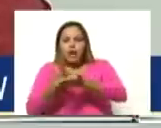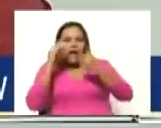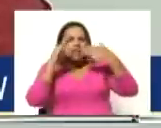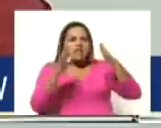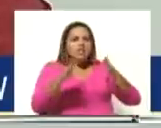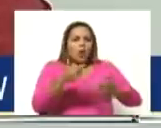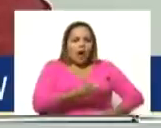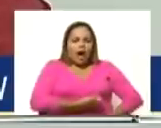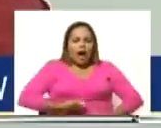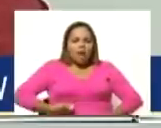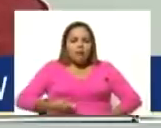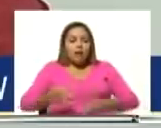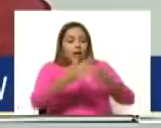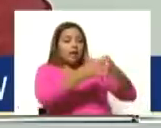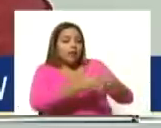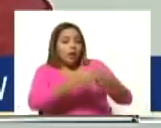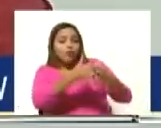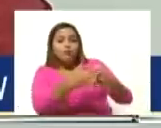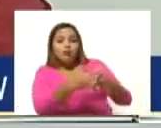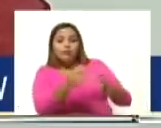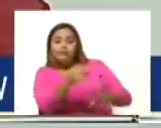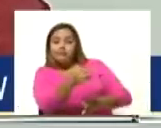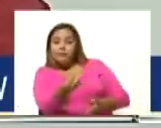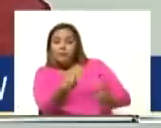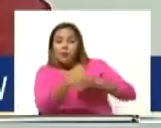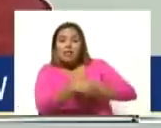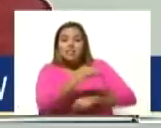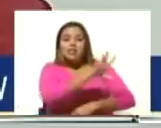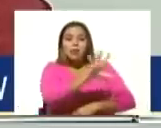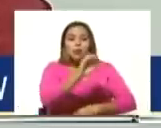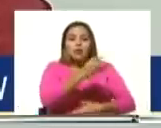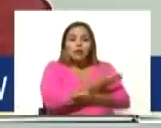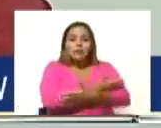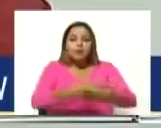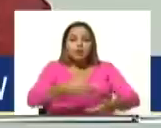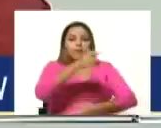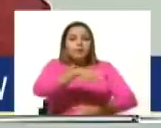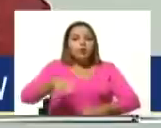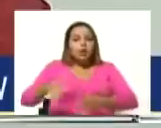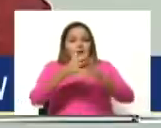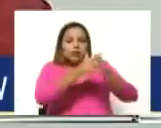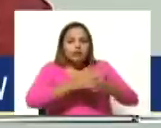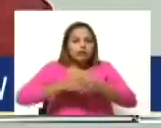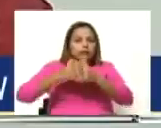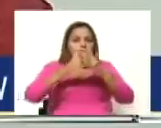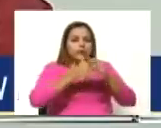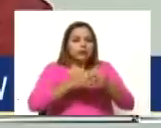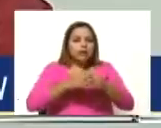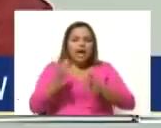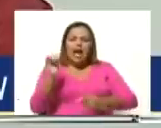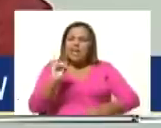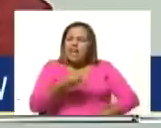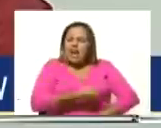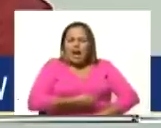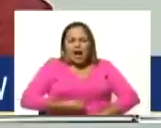hambre. En Estados Unidos hay más de 50 millones de norteamericanos pasando